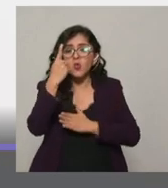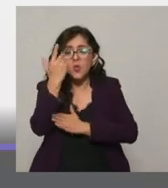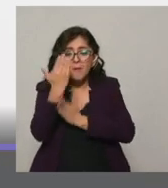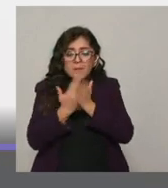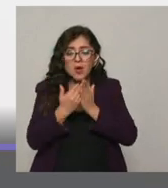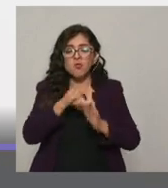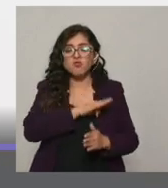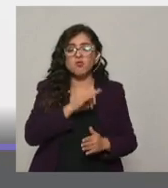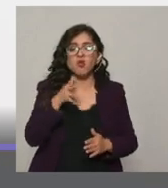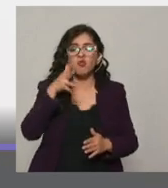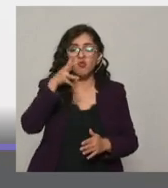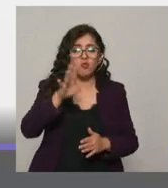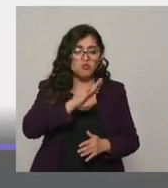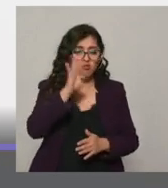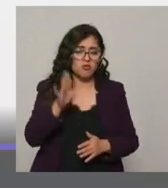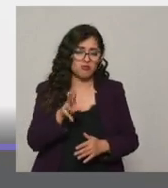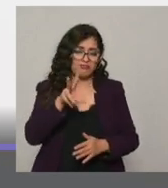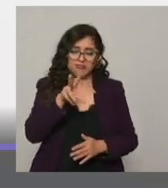No.